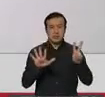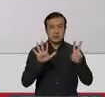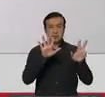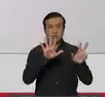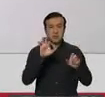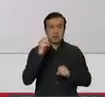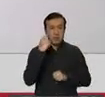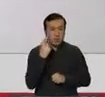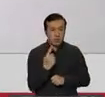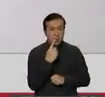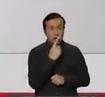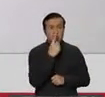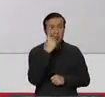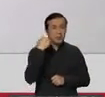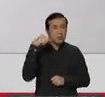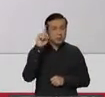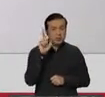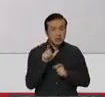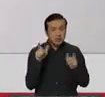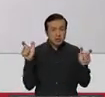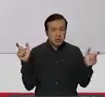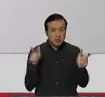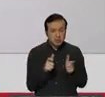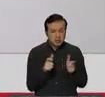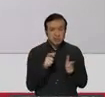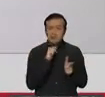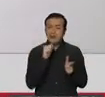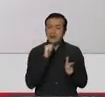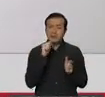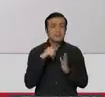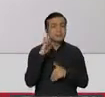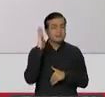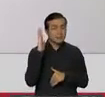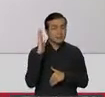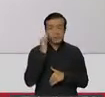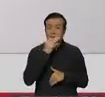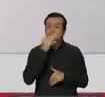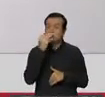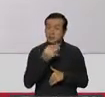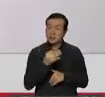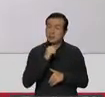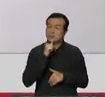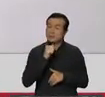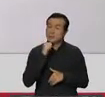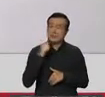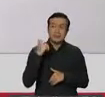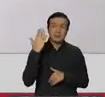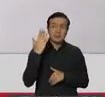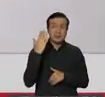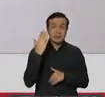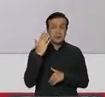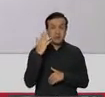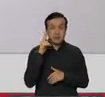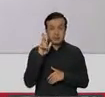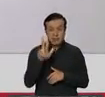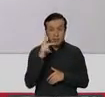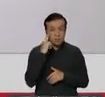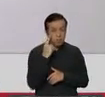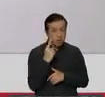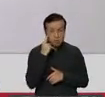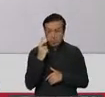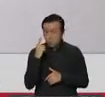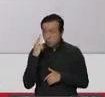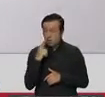2.780 pruebas por cada millón de habitantes. Si nosotros tenemos esta realidad, es decir, únicamente entre casi 3 pruebas por cada